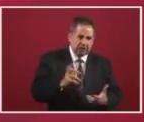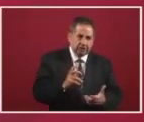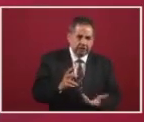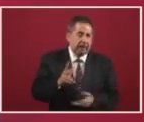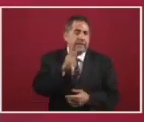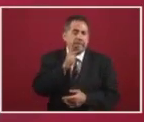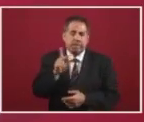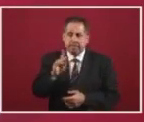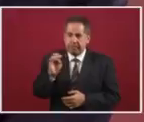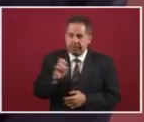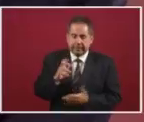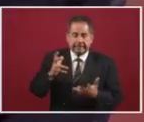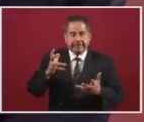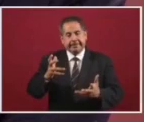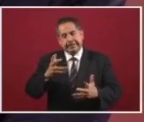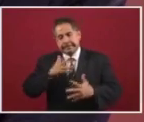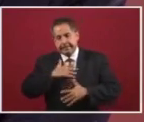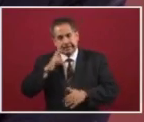Pemex.